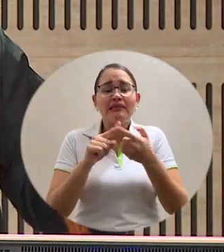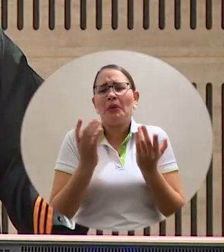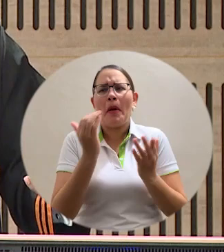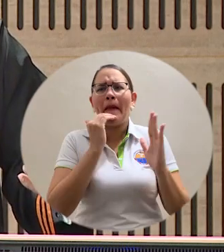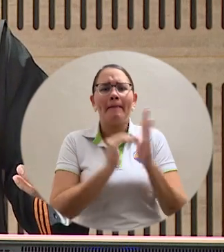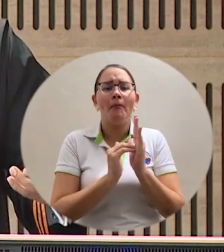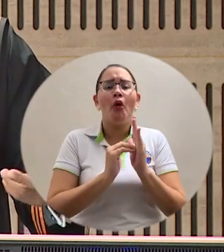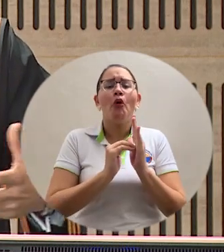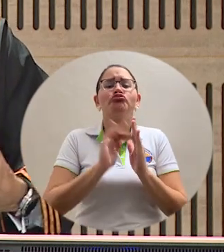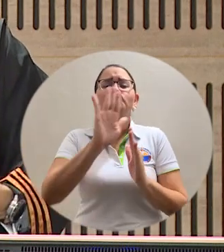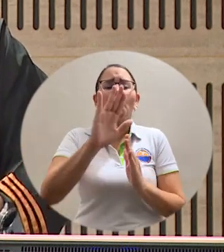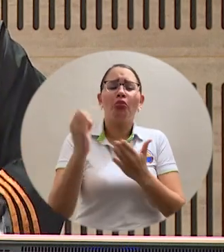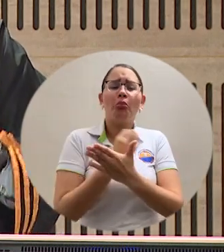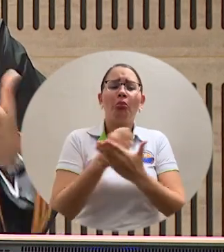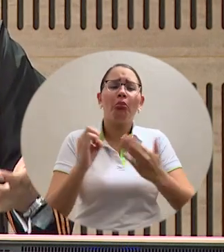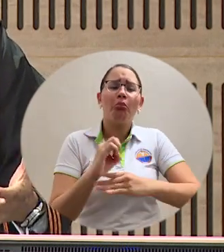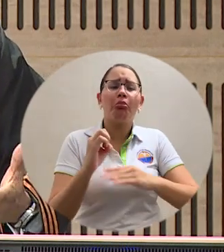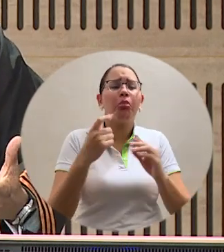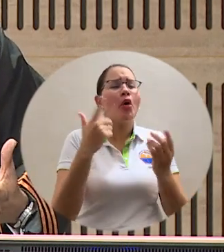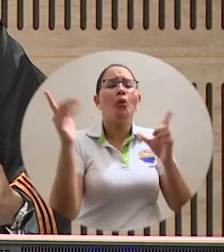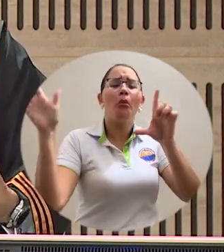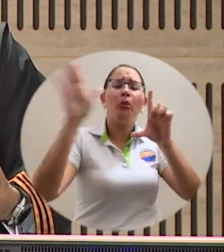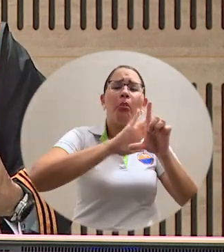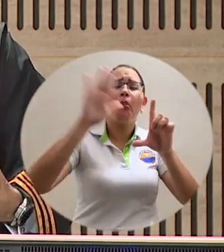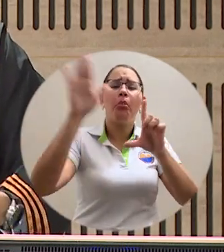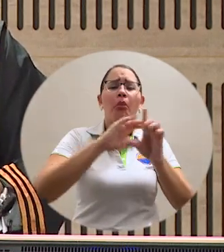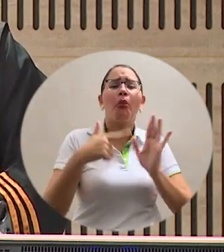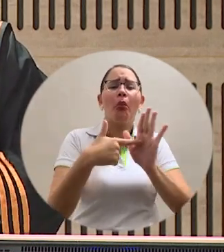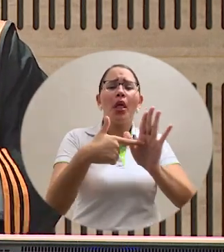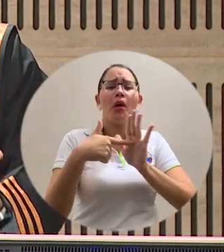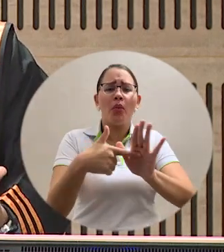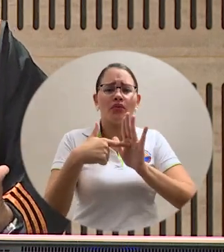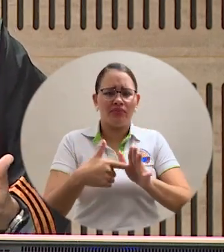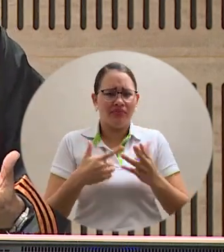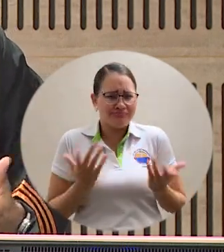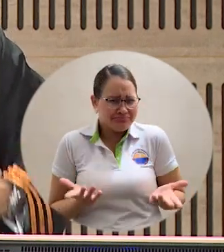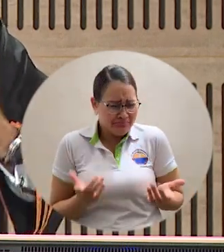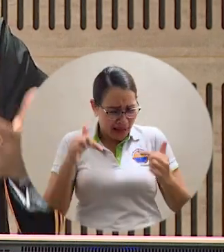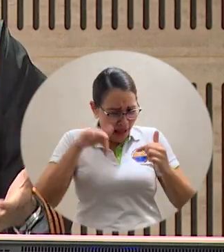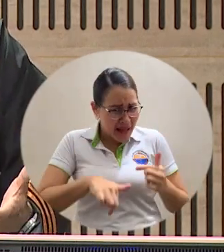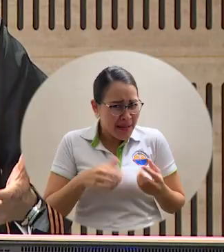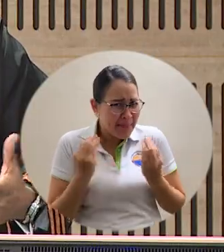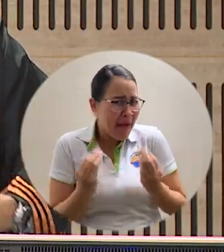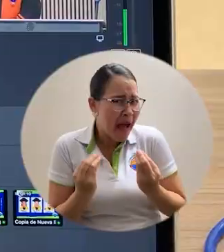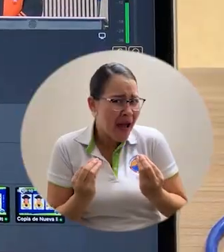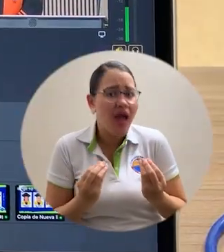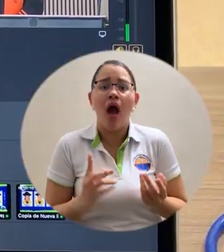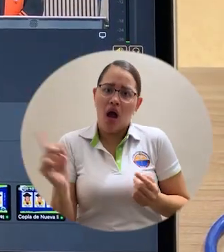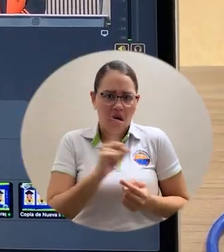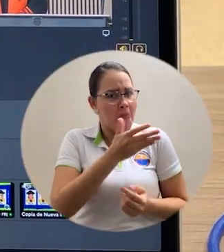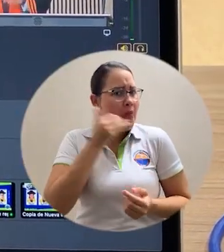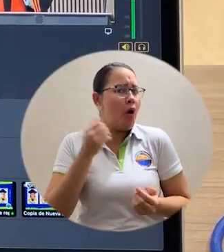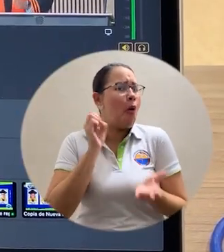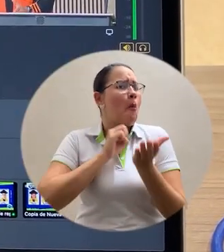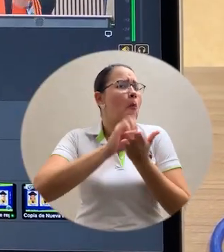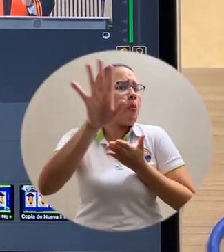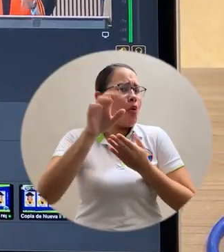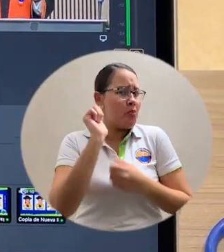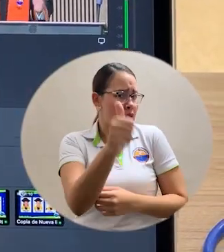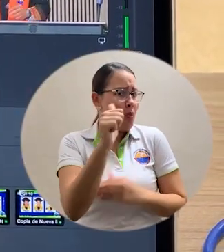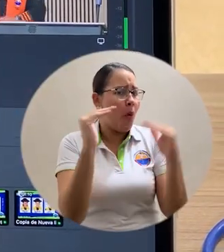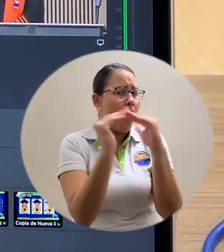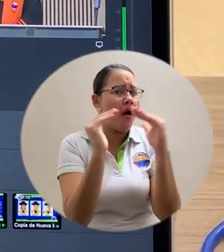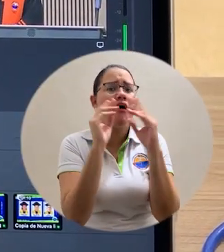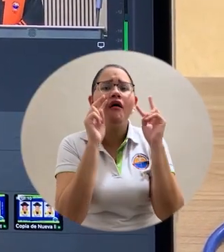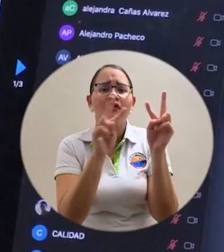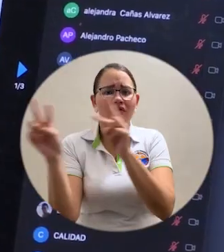venimos al campus a generar otras dinámicas de aprendizaje, a generar trabajo en equipo, a experimentar, a aprender nuevas formas de